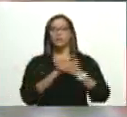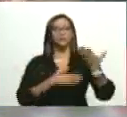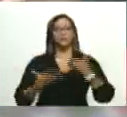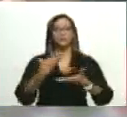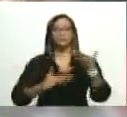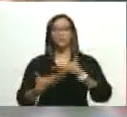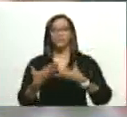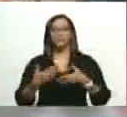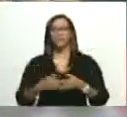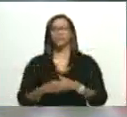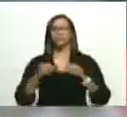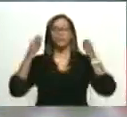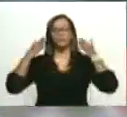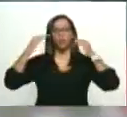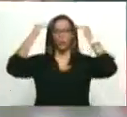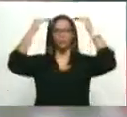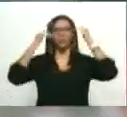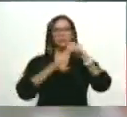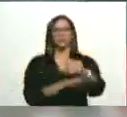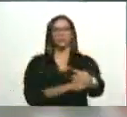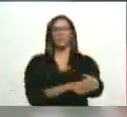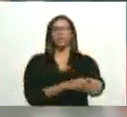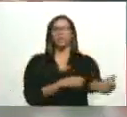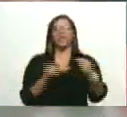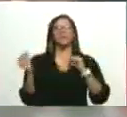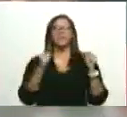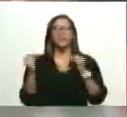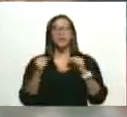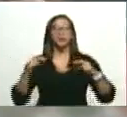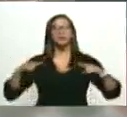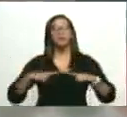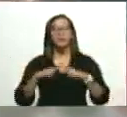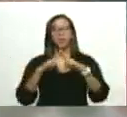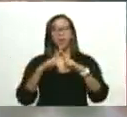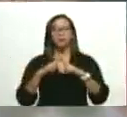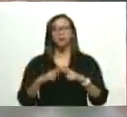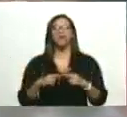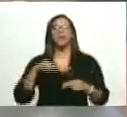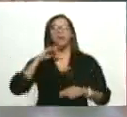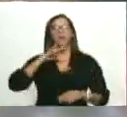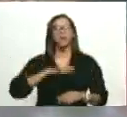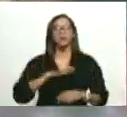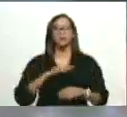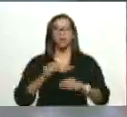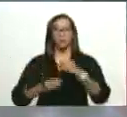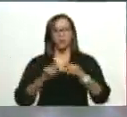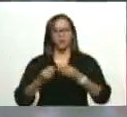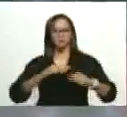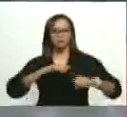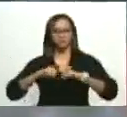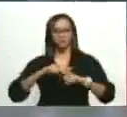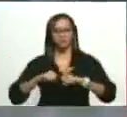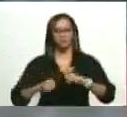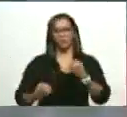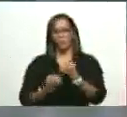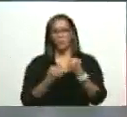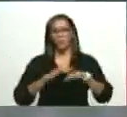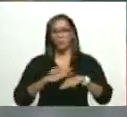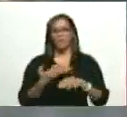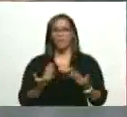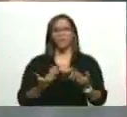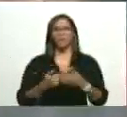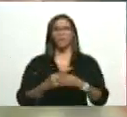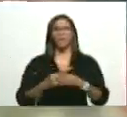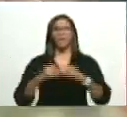que son lo que nos enseñó el comandante. Entonces ese debate, ese encuentro es lo que estamos propiciando. Porque además el comandante no nos